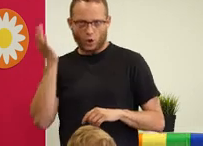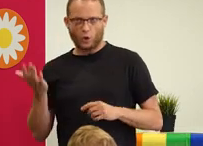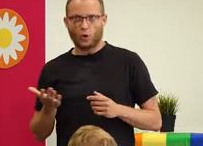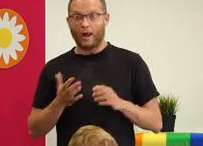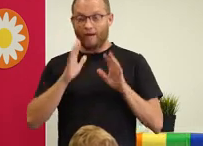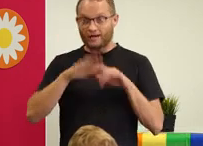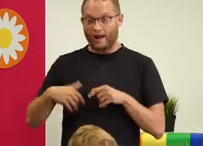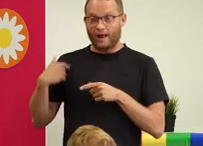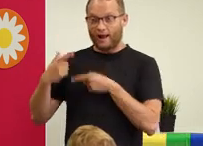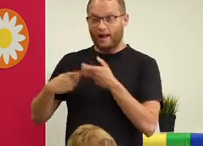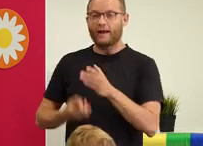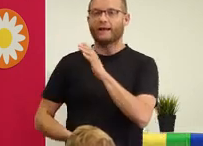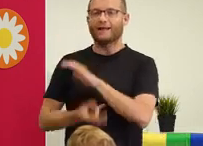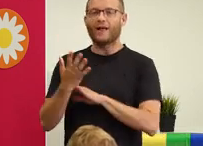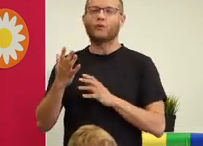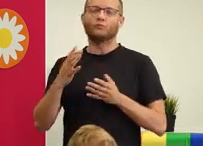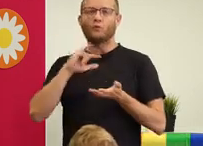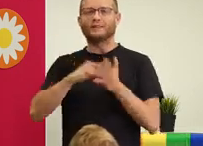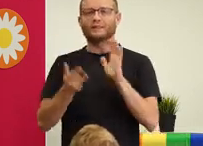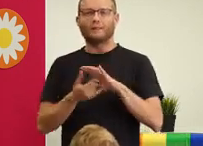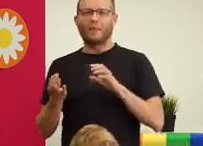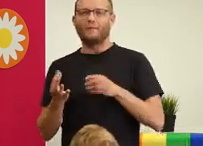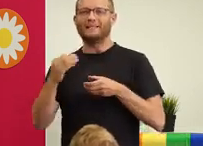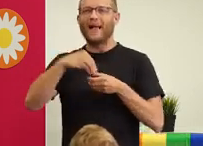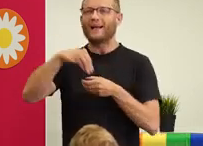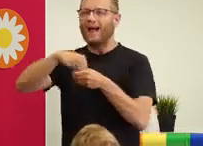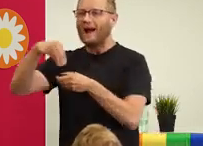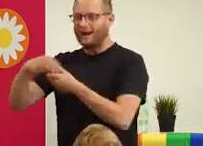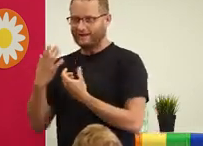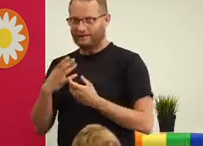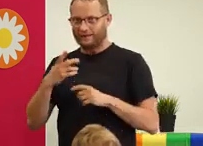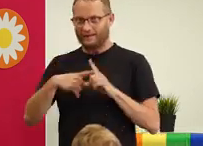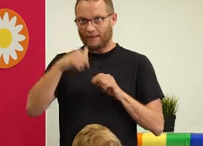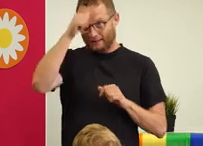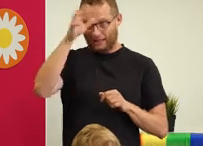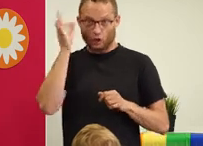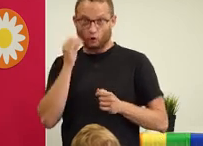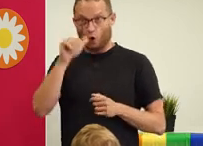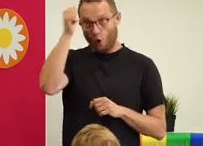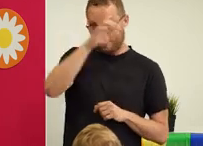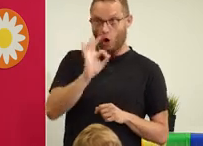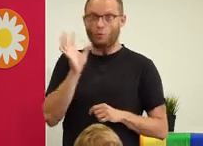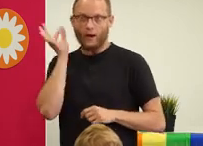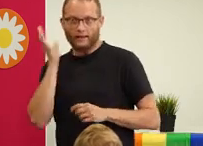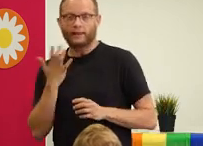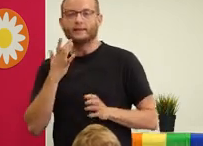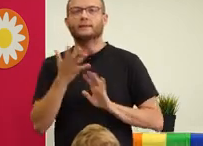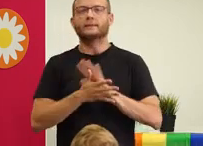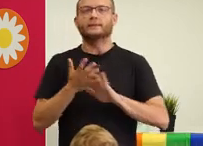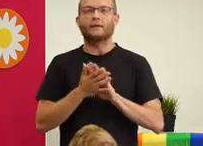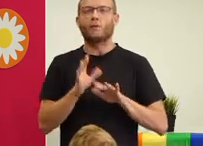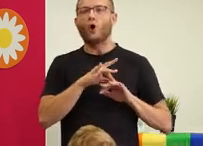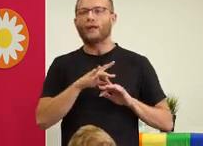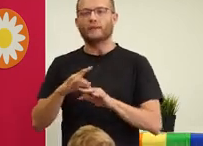ha creado unos sistemas de encajar. Si hablamos a nivel de género, entonces solo tenemos hombre o mujer, ¿no? Si hablamos a